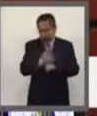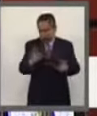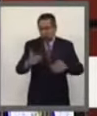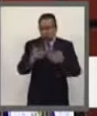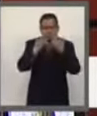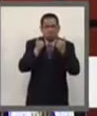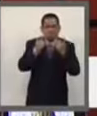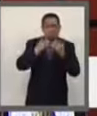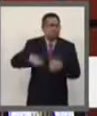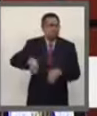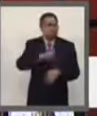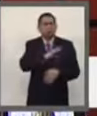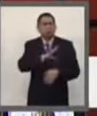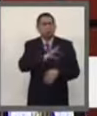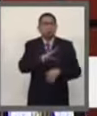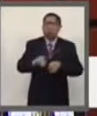miedo